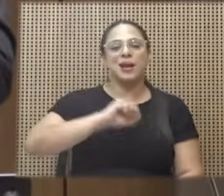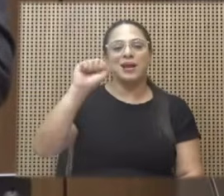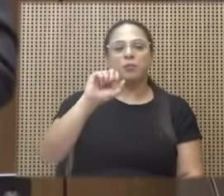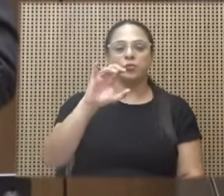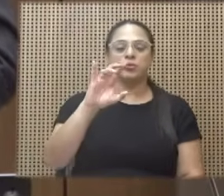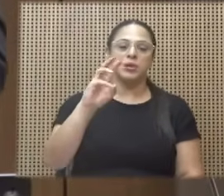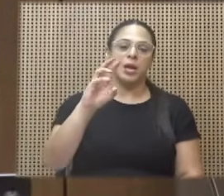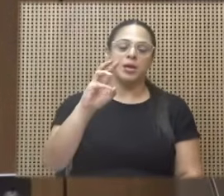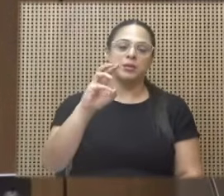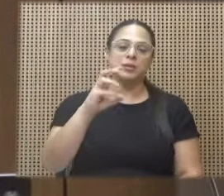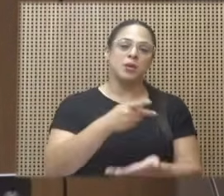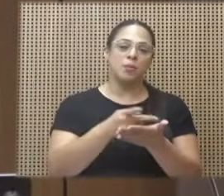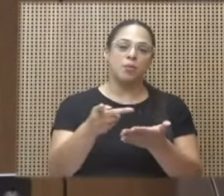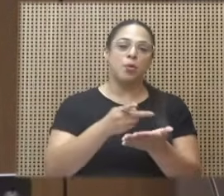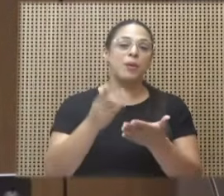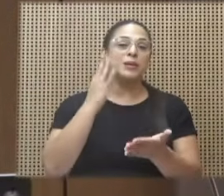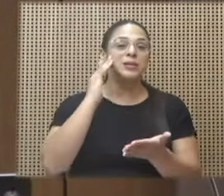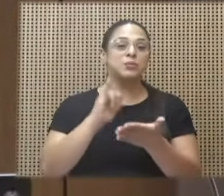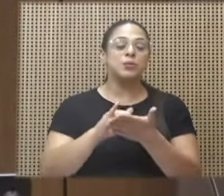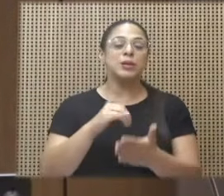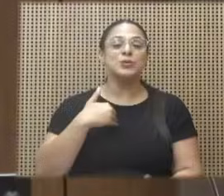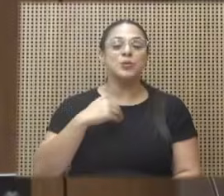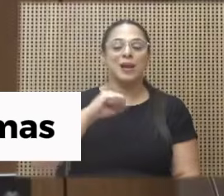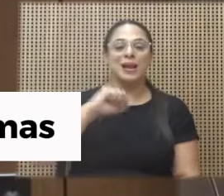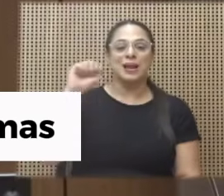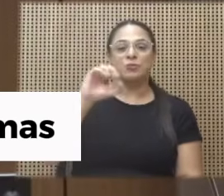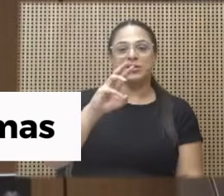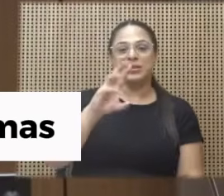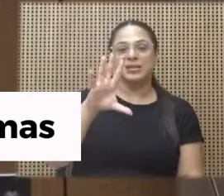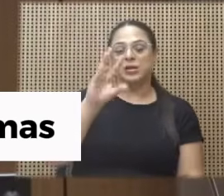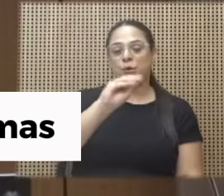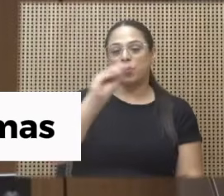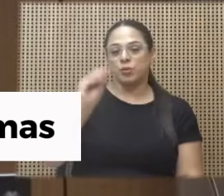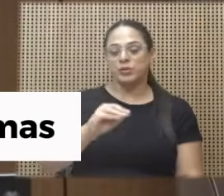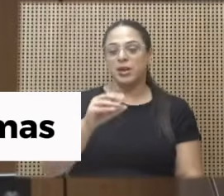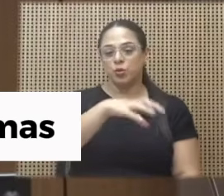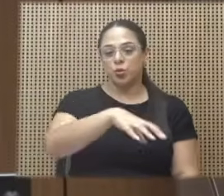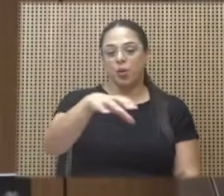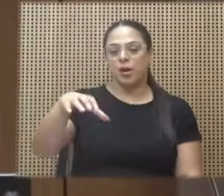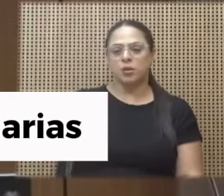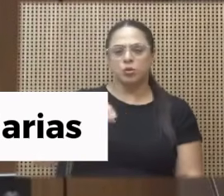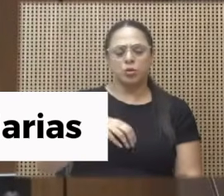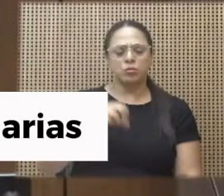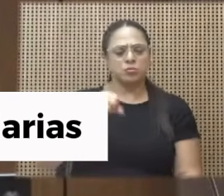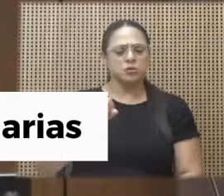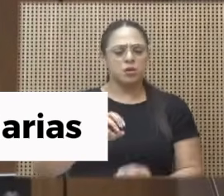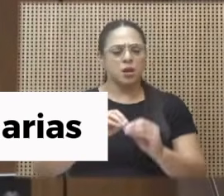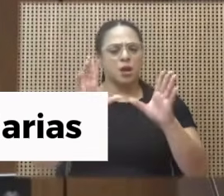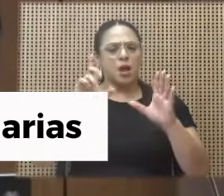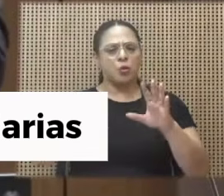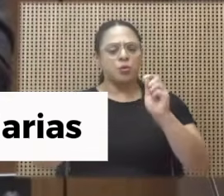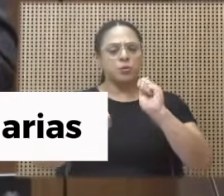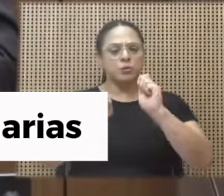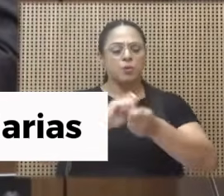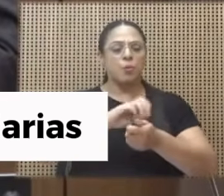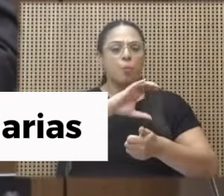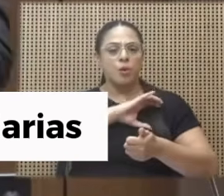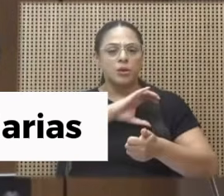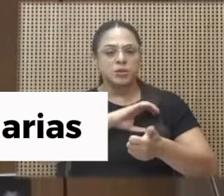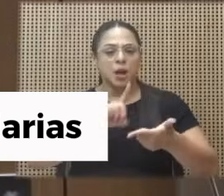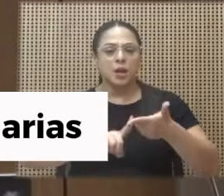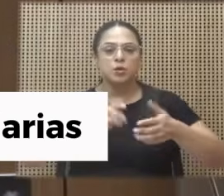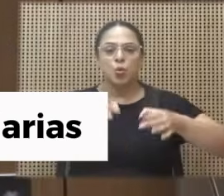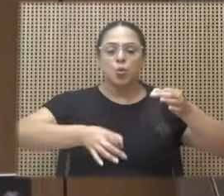el 75% de los cantones. Claro que tenemos que hacer reformas policiales, judiciales,